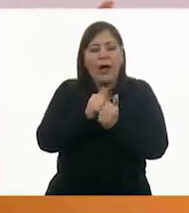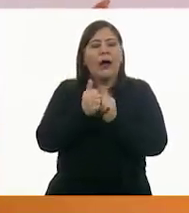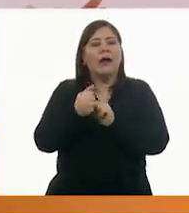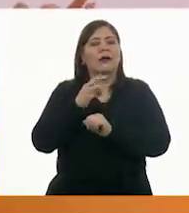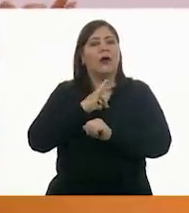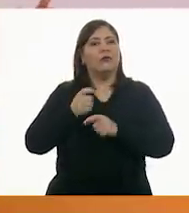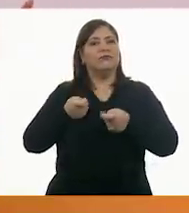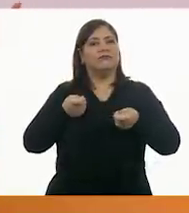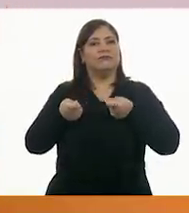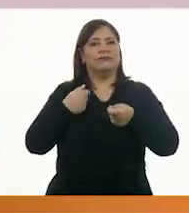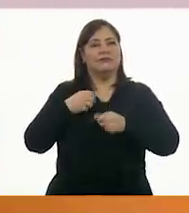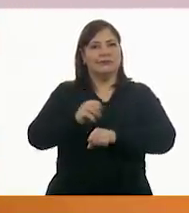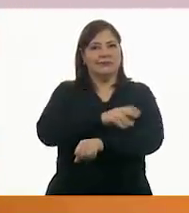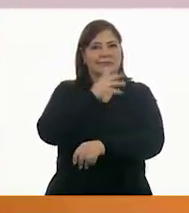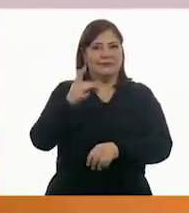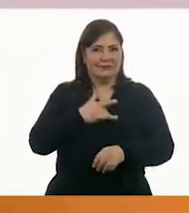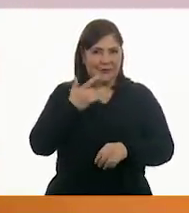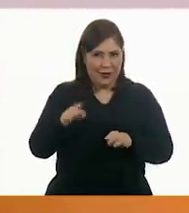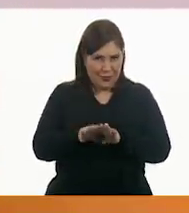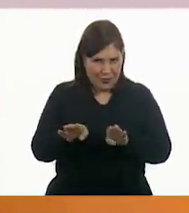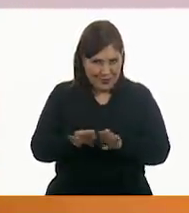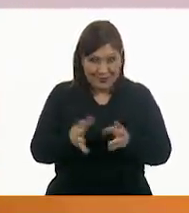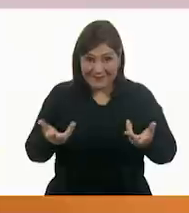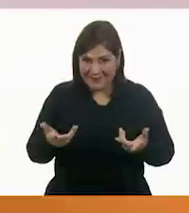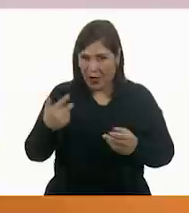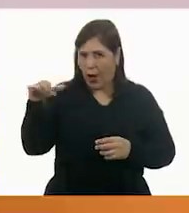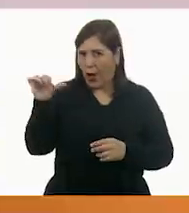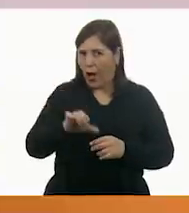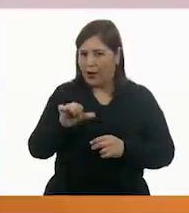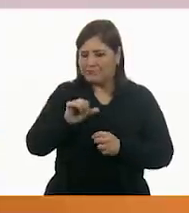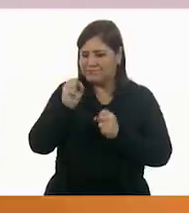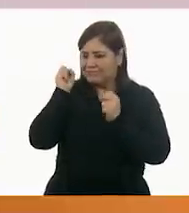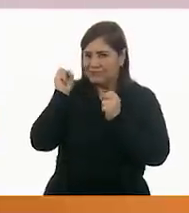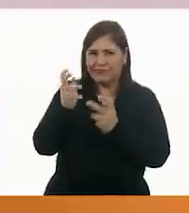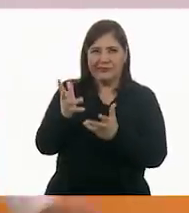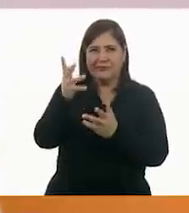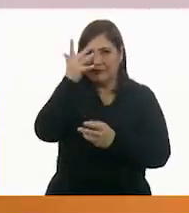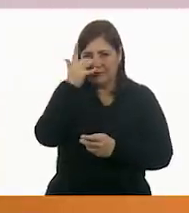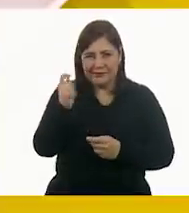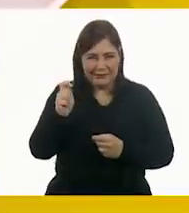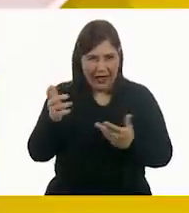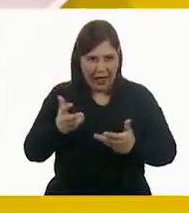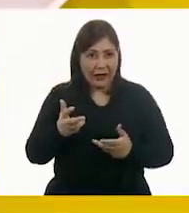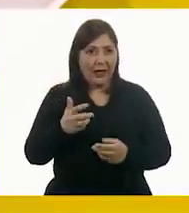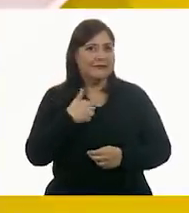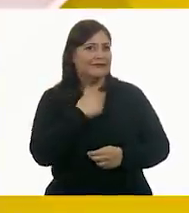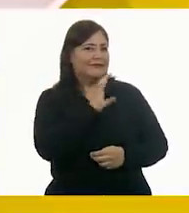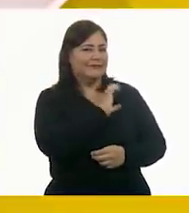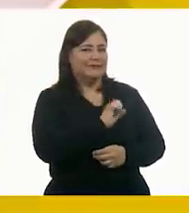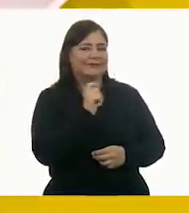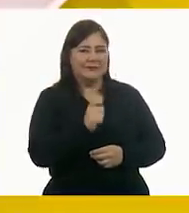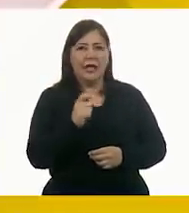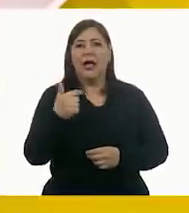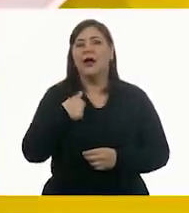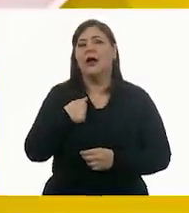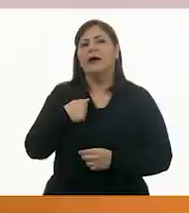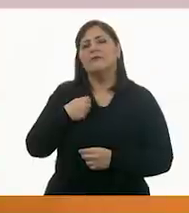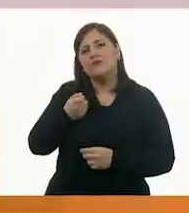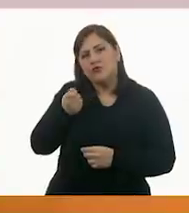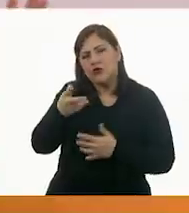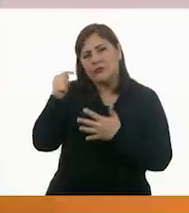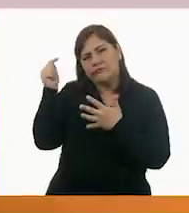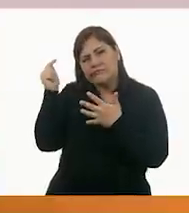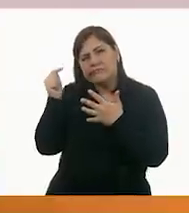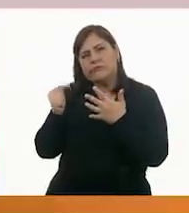Emociones. Entonces, vamos a hacer magia el día de hoy. ¿Qué te parece? ¡Wow! Sí, me encanta la magia. Te voy a dar diferentes